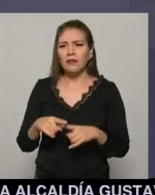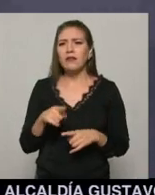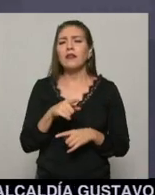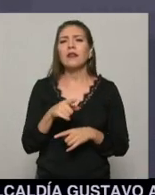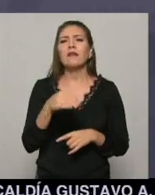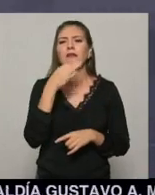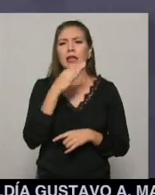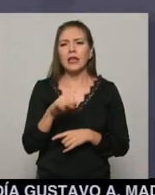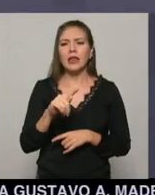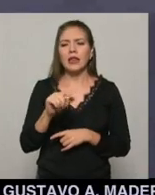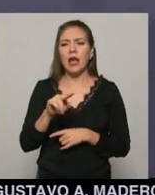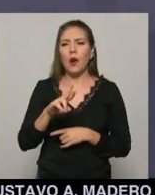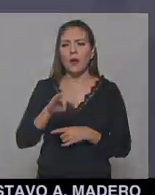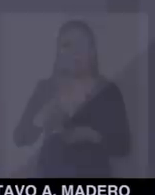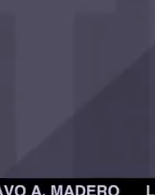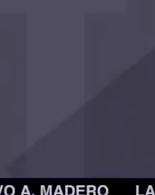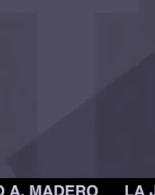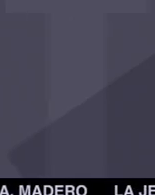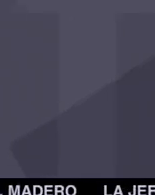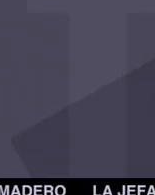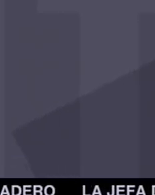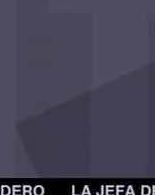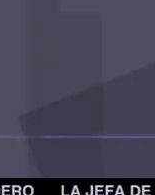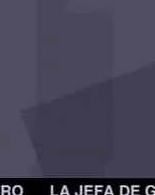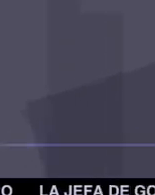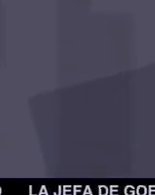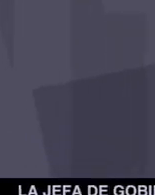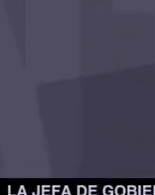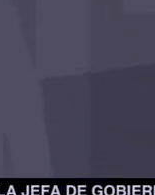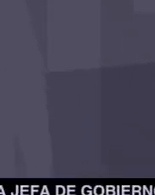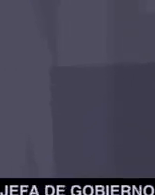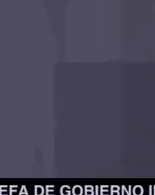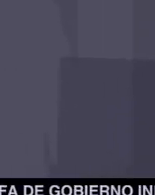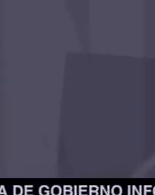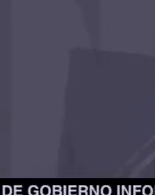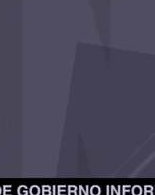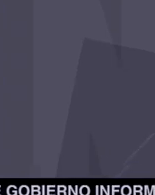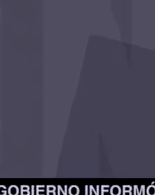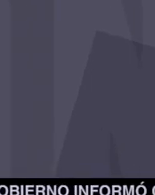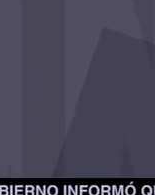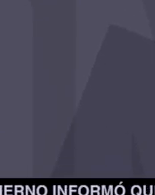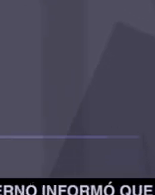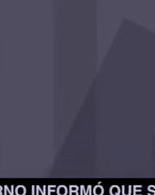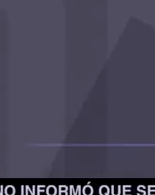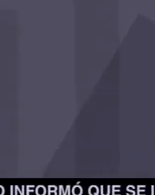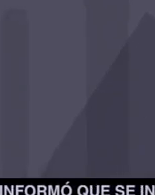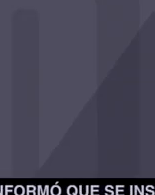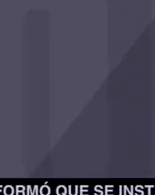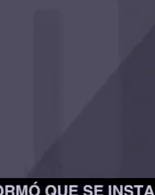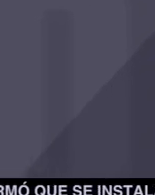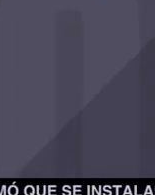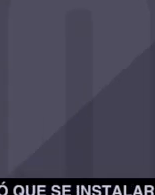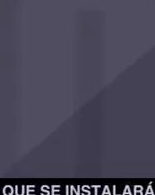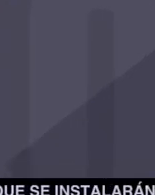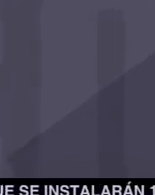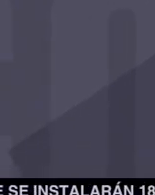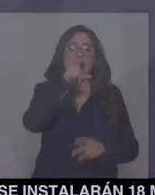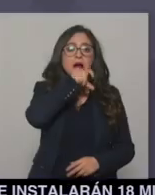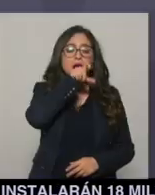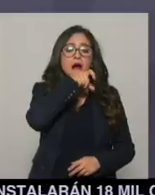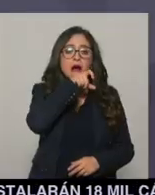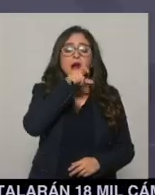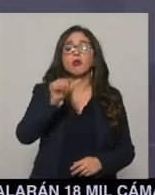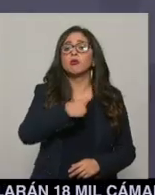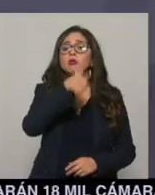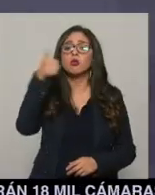fiestas taurinas, peleas de gallos u otros animales. Esto es inconcebible, de verdad no lo sabía, yo desconocía finalmente